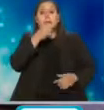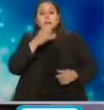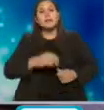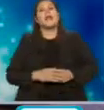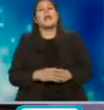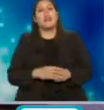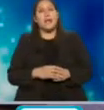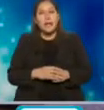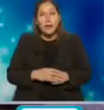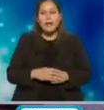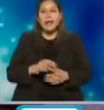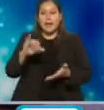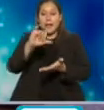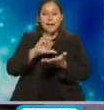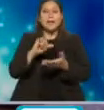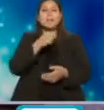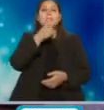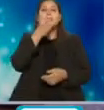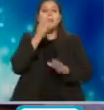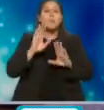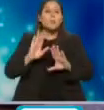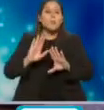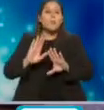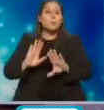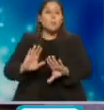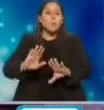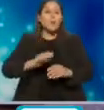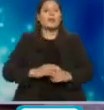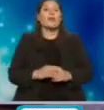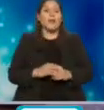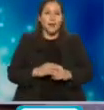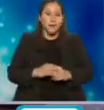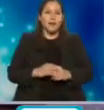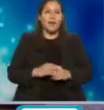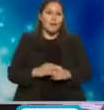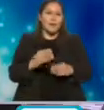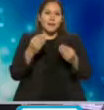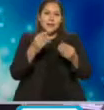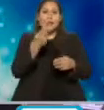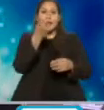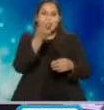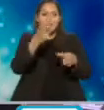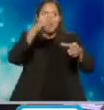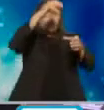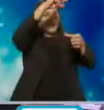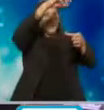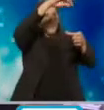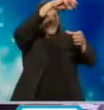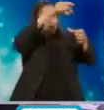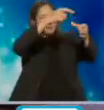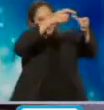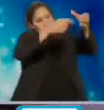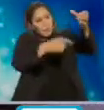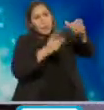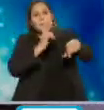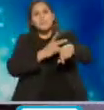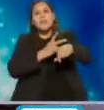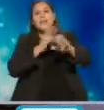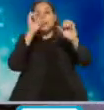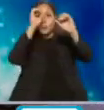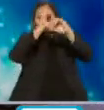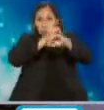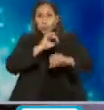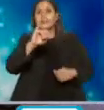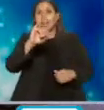el aceite se arrancia, por eso es muy importante. Vienen en lata y todo esto. Vienen en lata o vienen en frascos oscuros. En botella oscura.